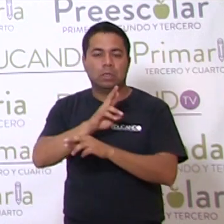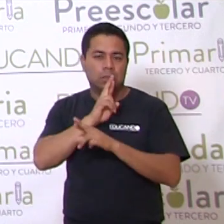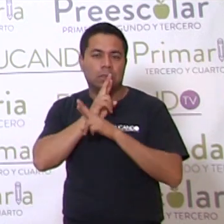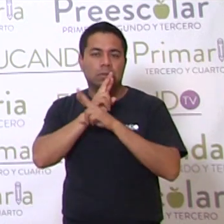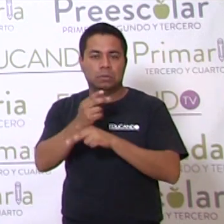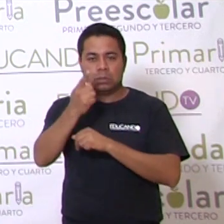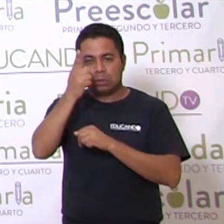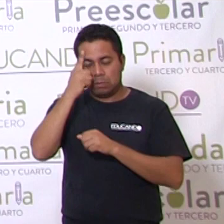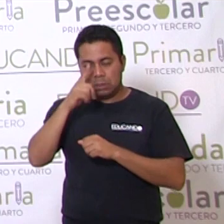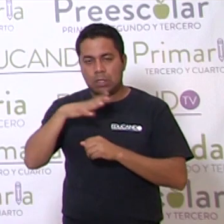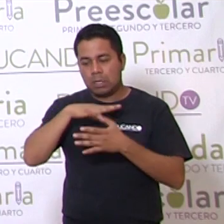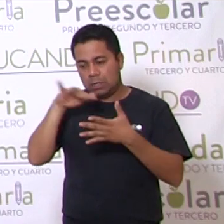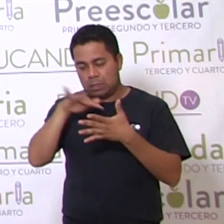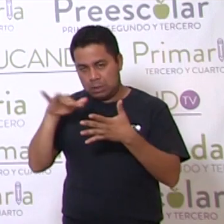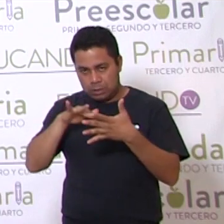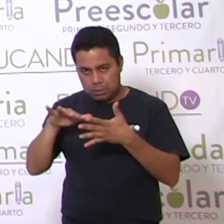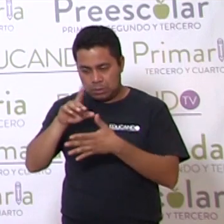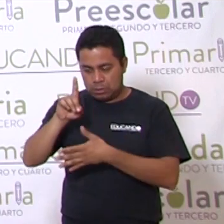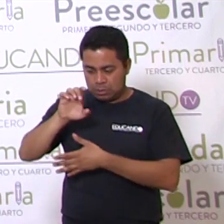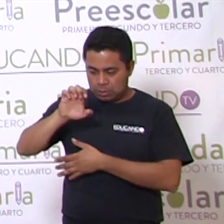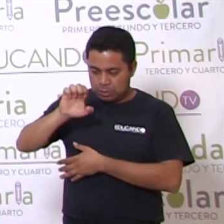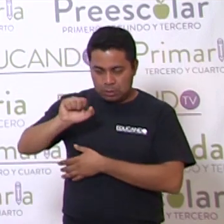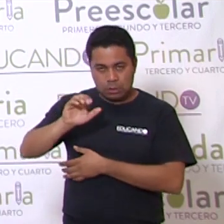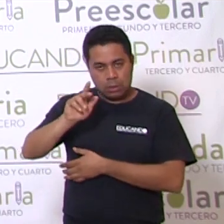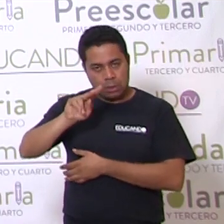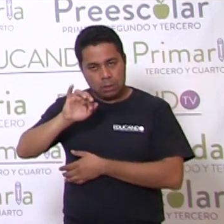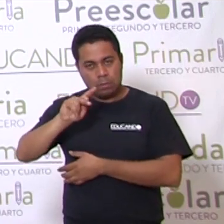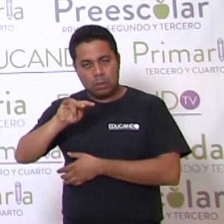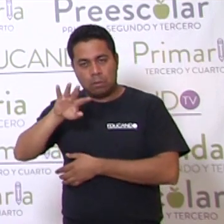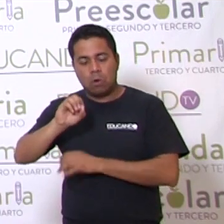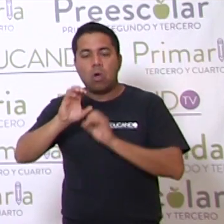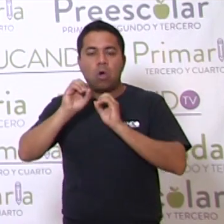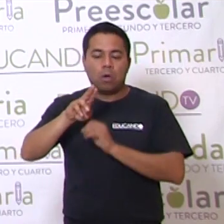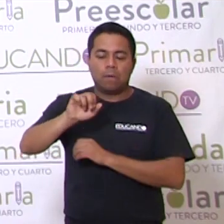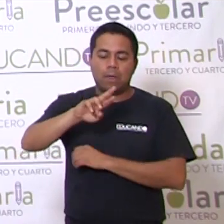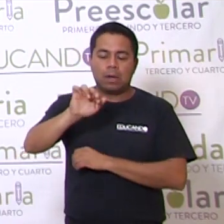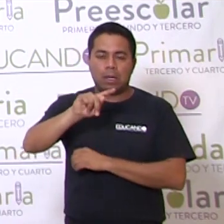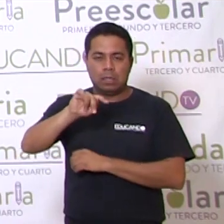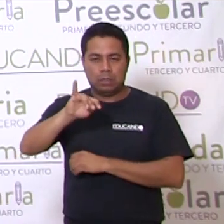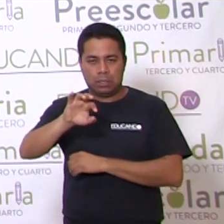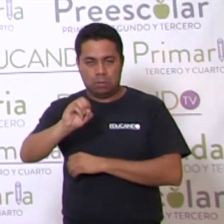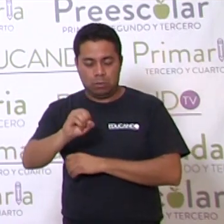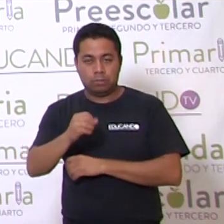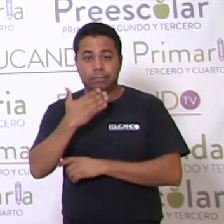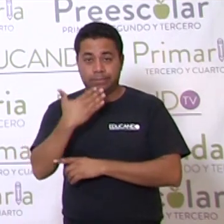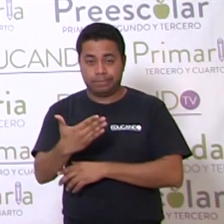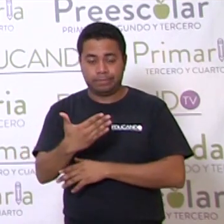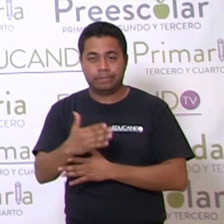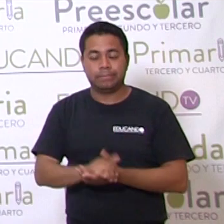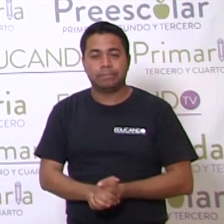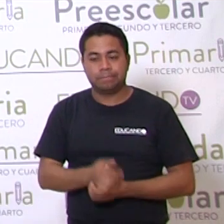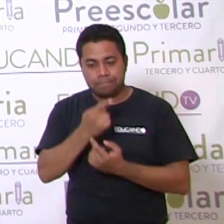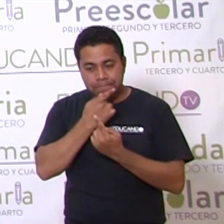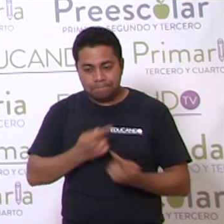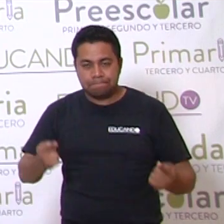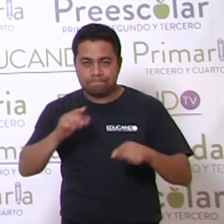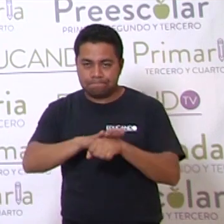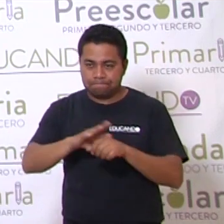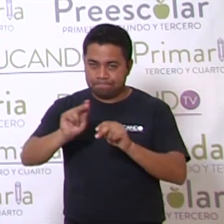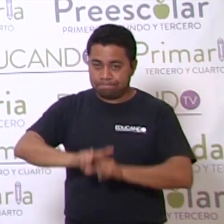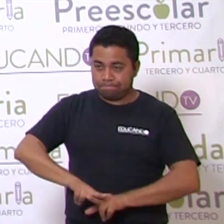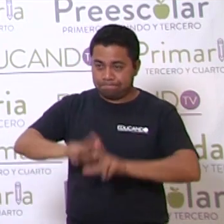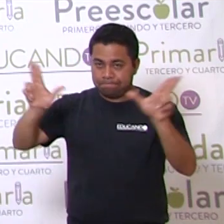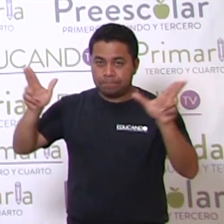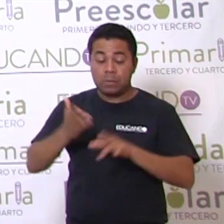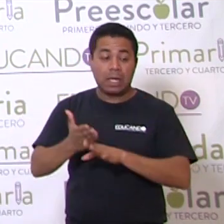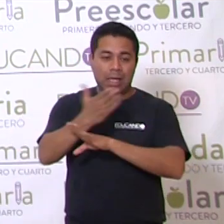de tener un texto descriptivo o un texto narrativo, ¿correcto? Muy bien, niños y niñas, me despido, no sin